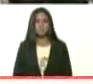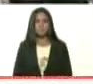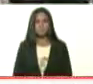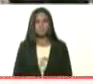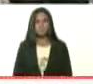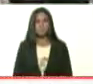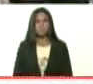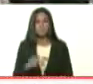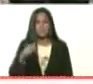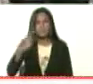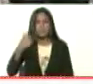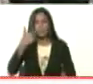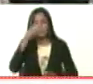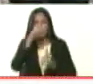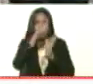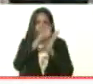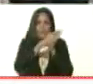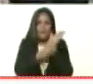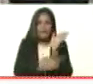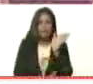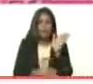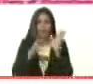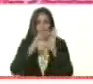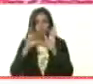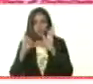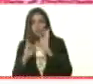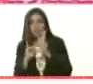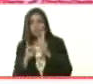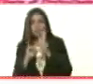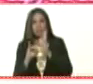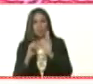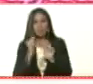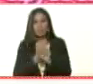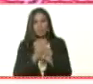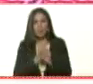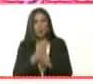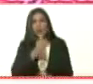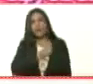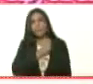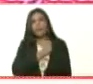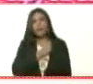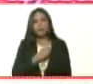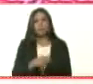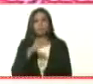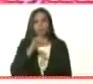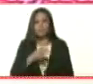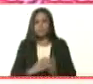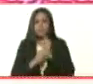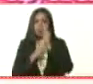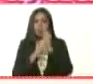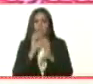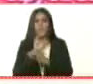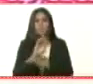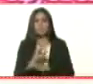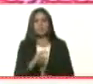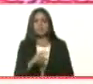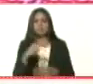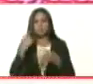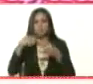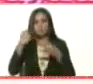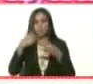Aquí tengo una lista de constituyentes de la clase obrera, camaradas, y a ustedes dirijo mi mensaje, a Nelson